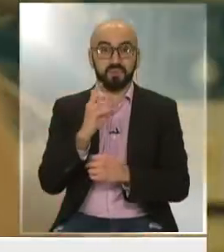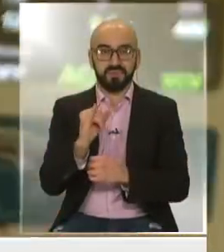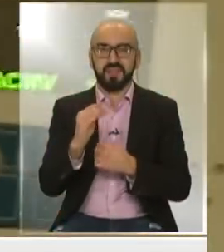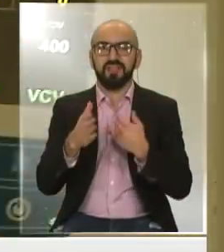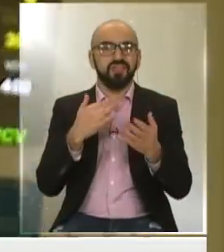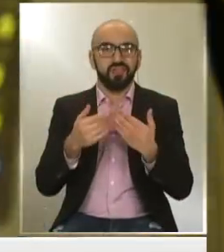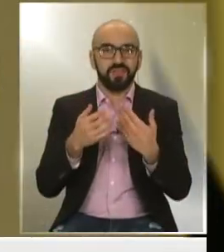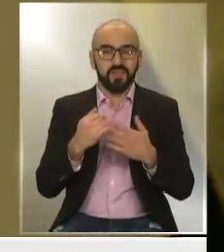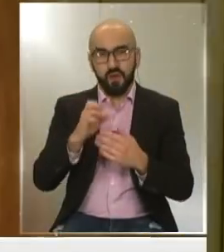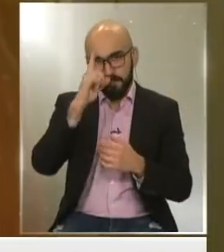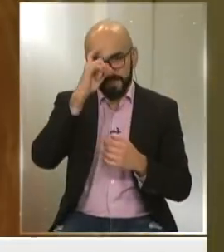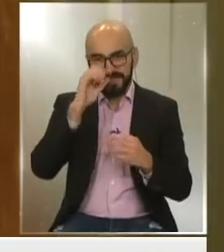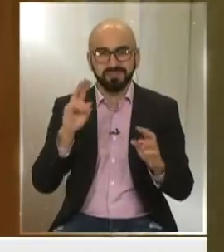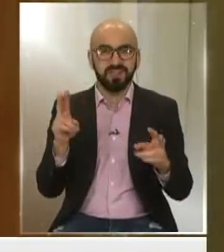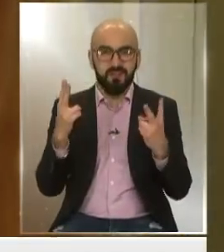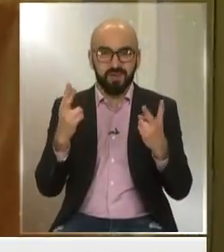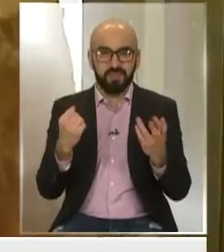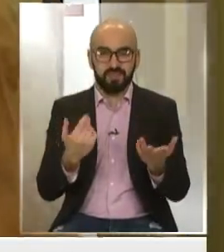el Hospital El Salvador.